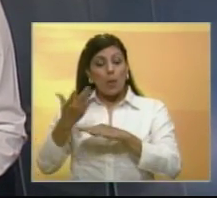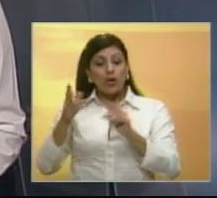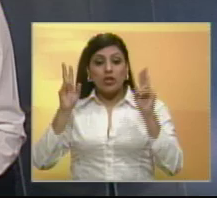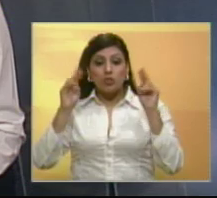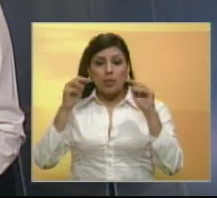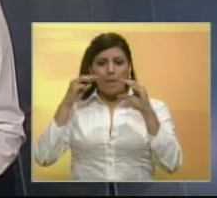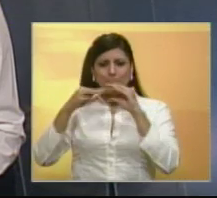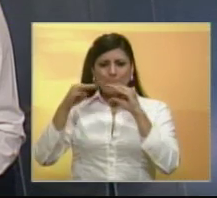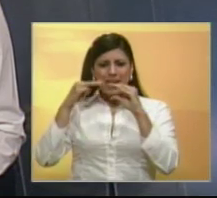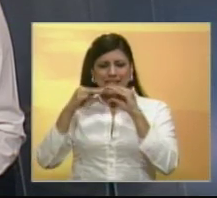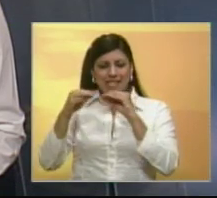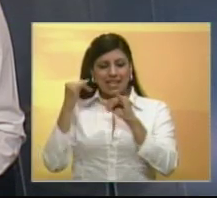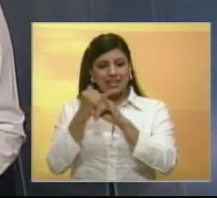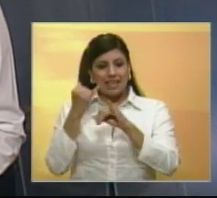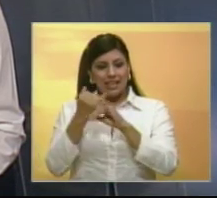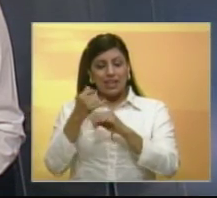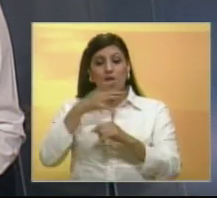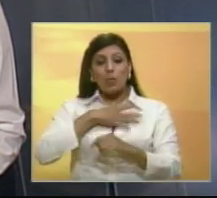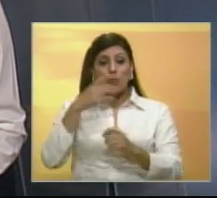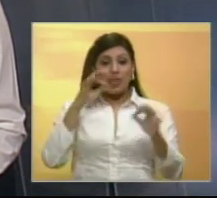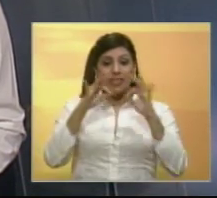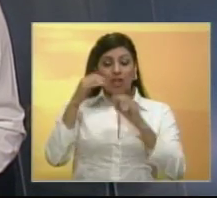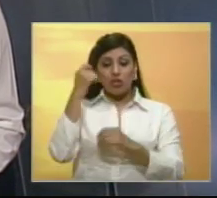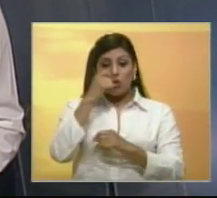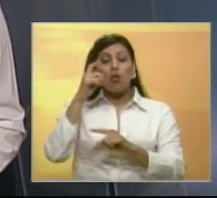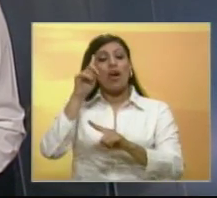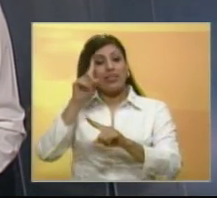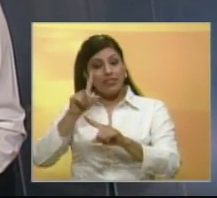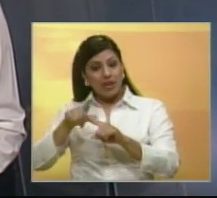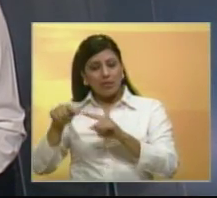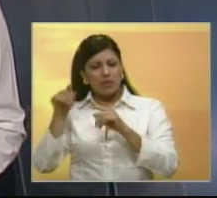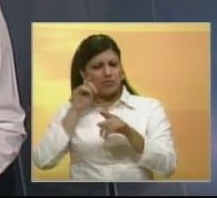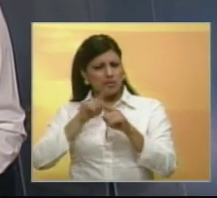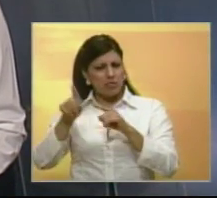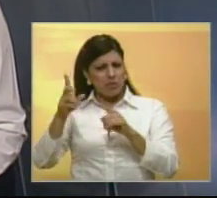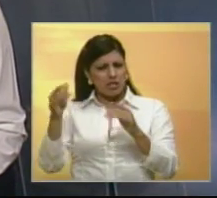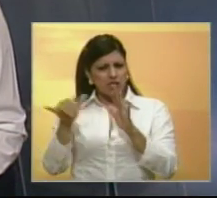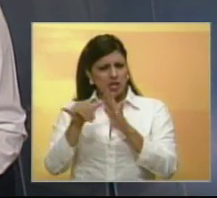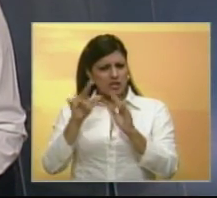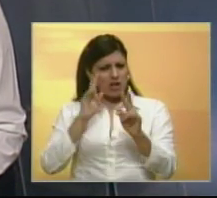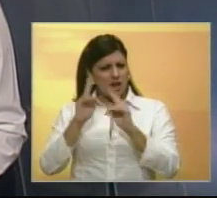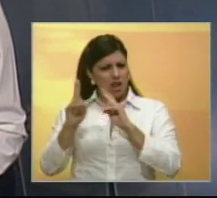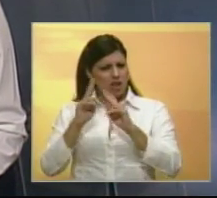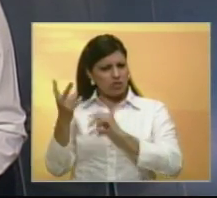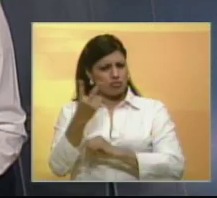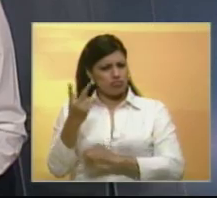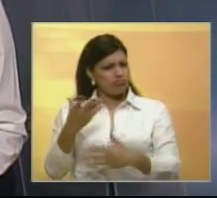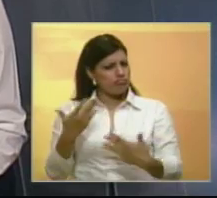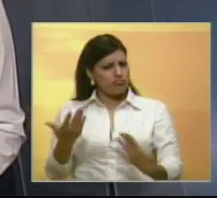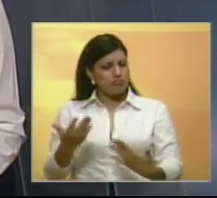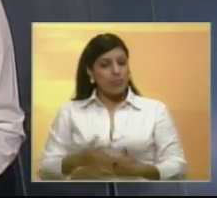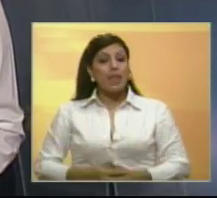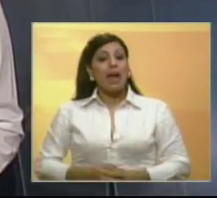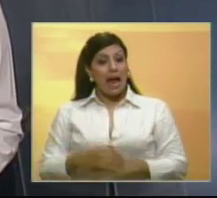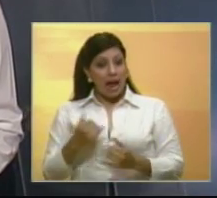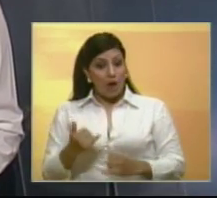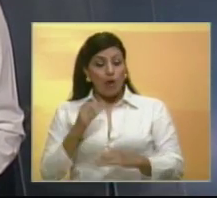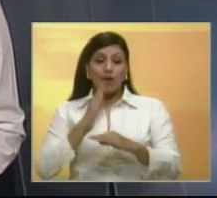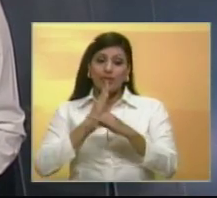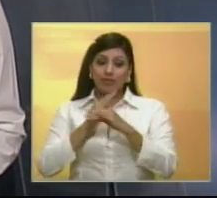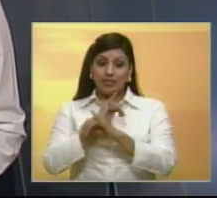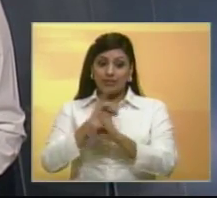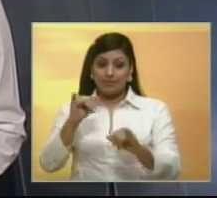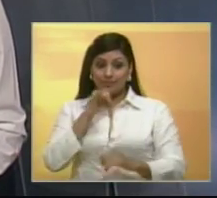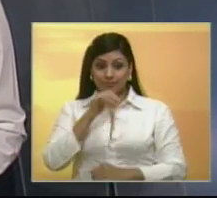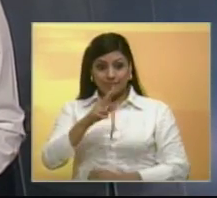supuestos mensajes de texto entre el capo y la actriz que levantaron sospechas sobre una cercana relación entre ambos. Amigos, y hasta aquí la